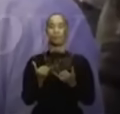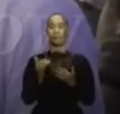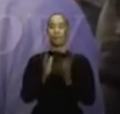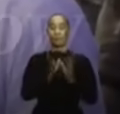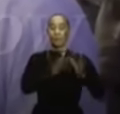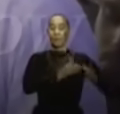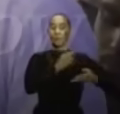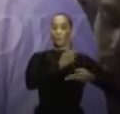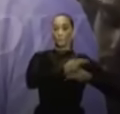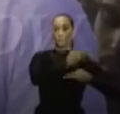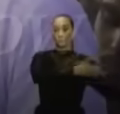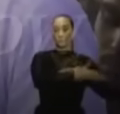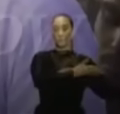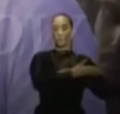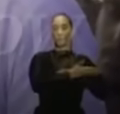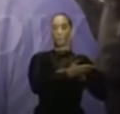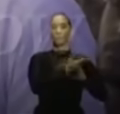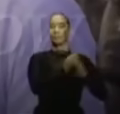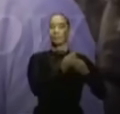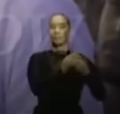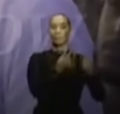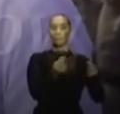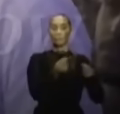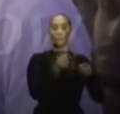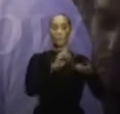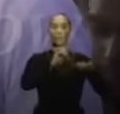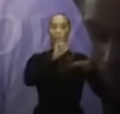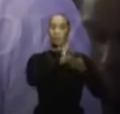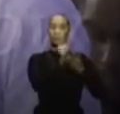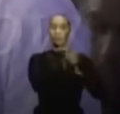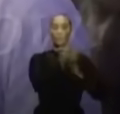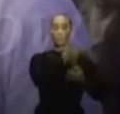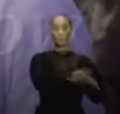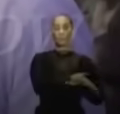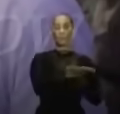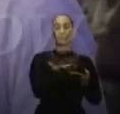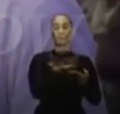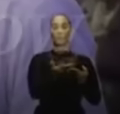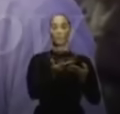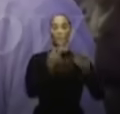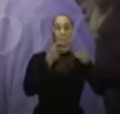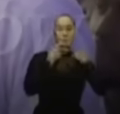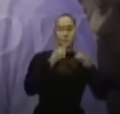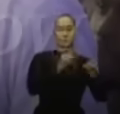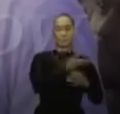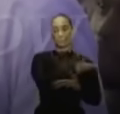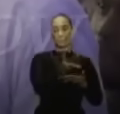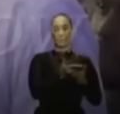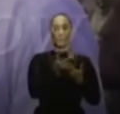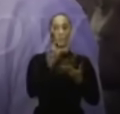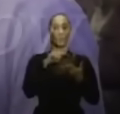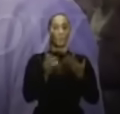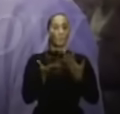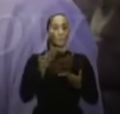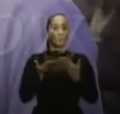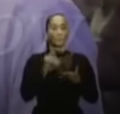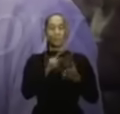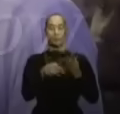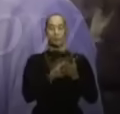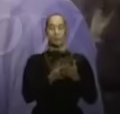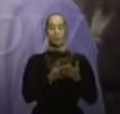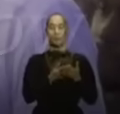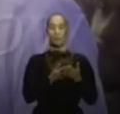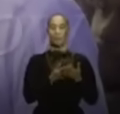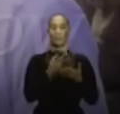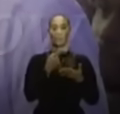lado haitiano han ocurrido una serie de acontecimientos y se han dado una serie de declaraciones que parecieran que son